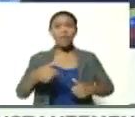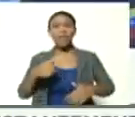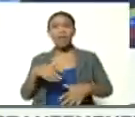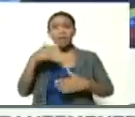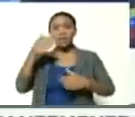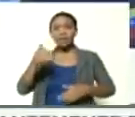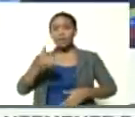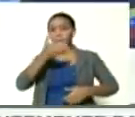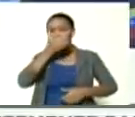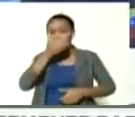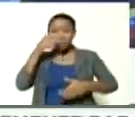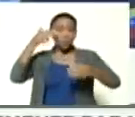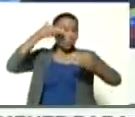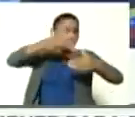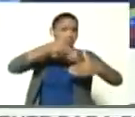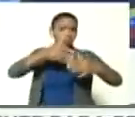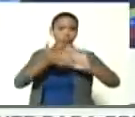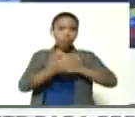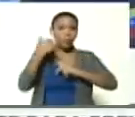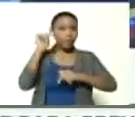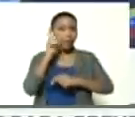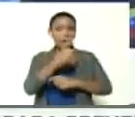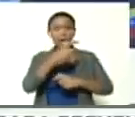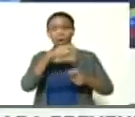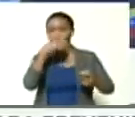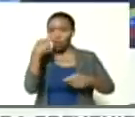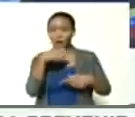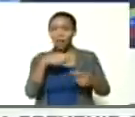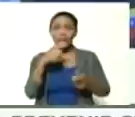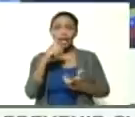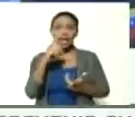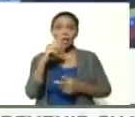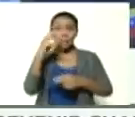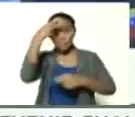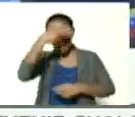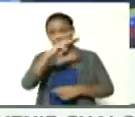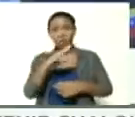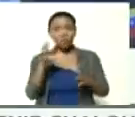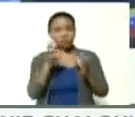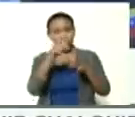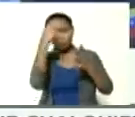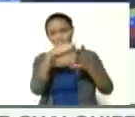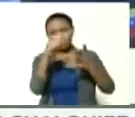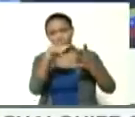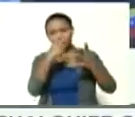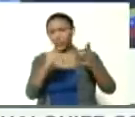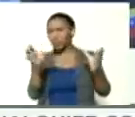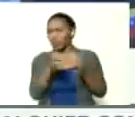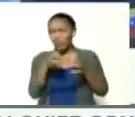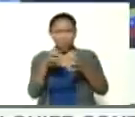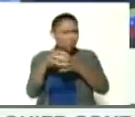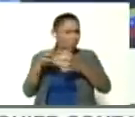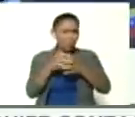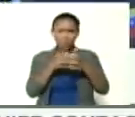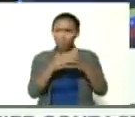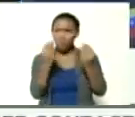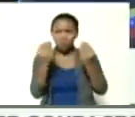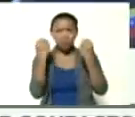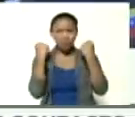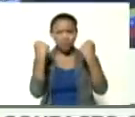los carteles de la droga mexicana de Sinaloa, el Clan del Golfo, están en